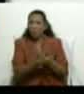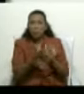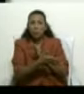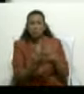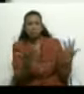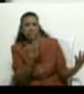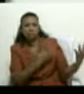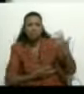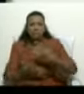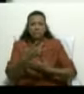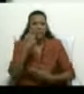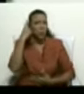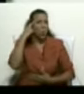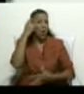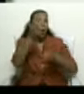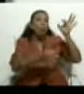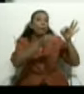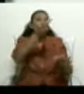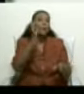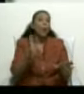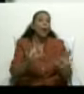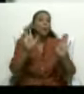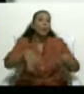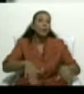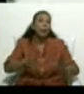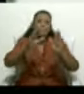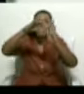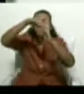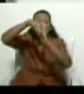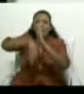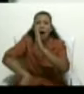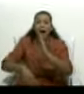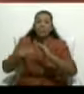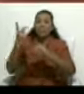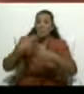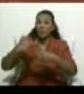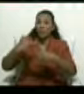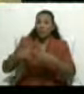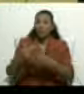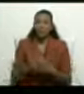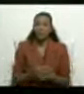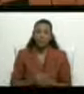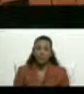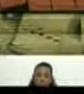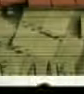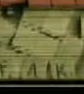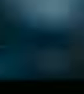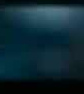negligencia y morosidad para justificar la caída de ingresos en la industria del petróleo.